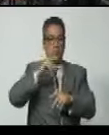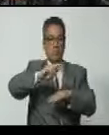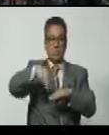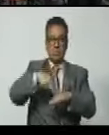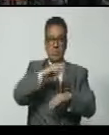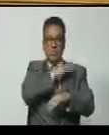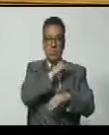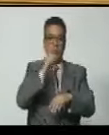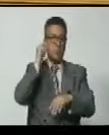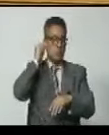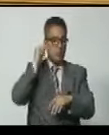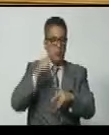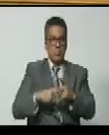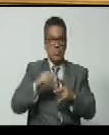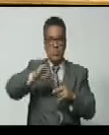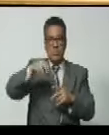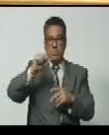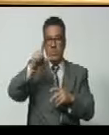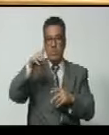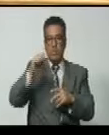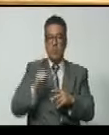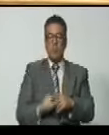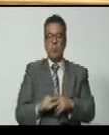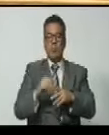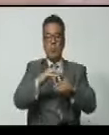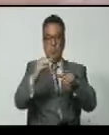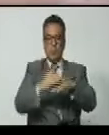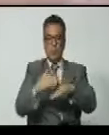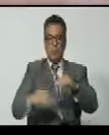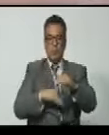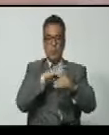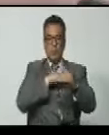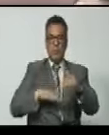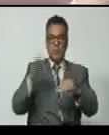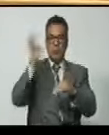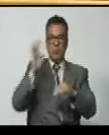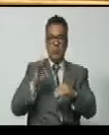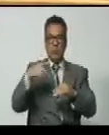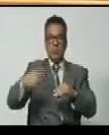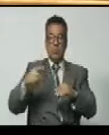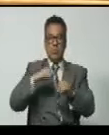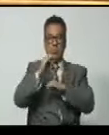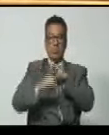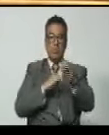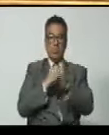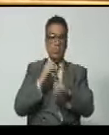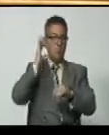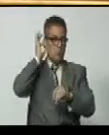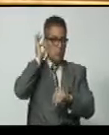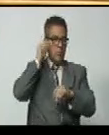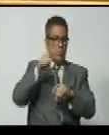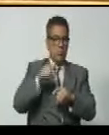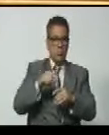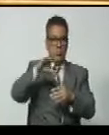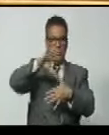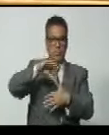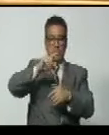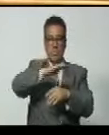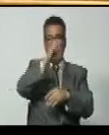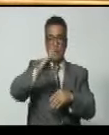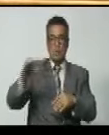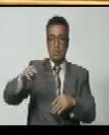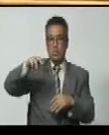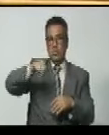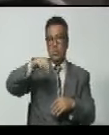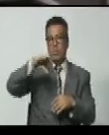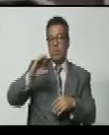nacional de Mujeres Juristas, Gisela Jiménez, la vicepresidenta de la Federación Democrática Internacional de Mujeres para América y el Caribe,